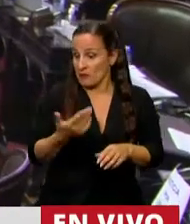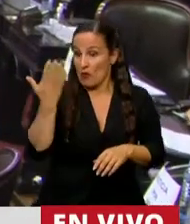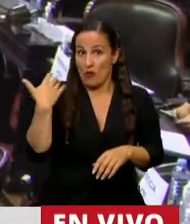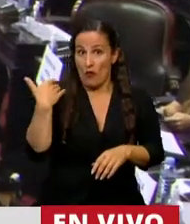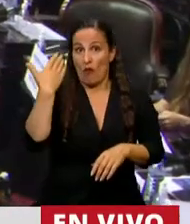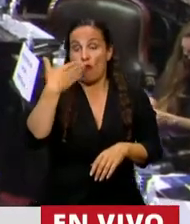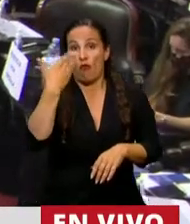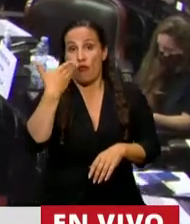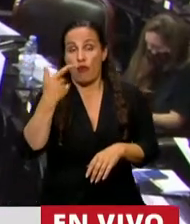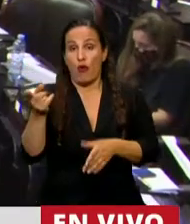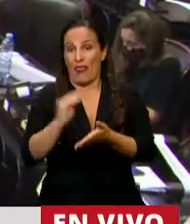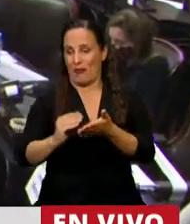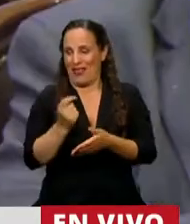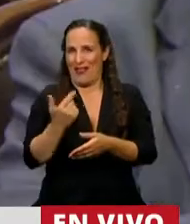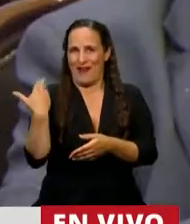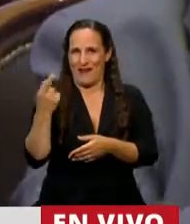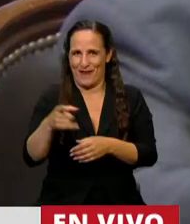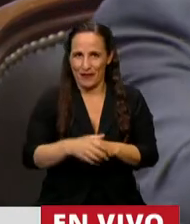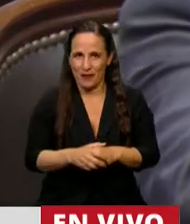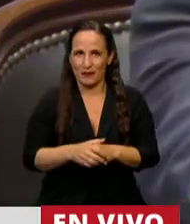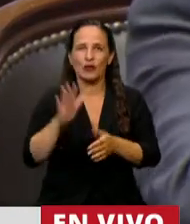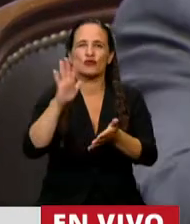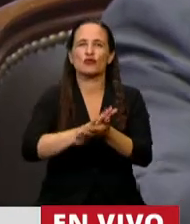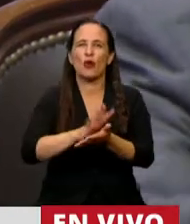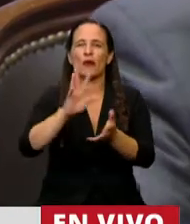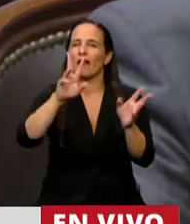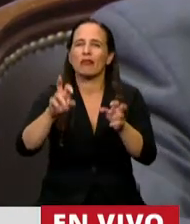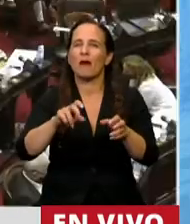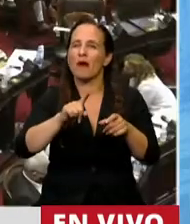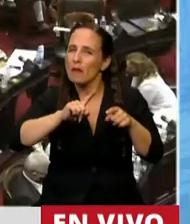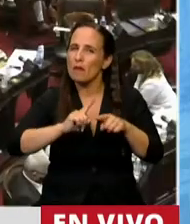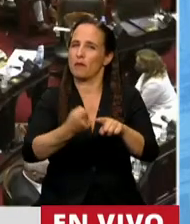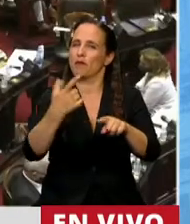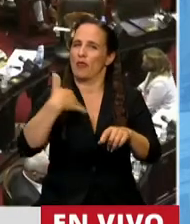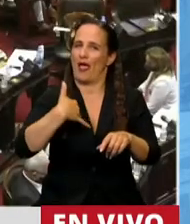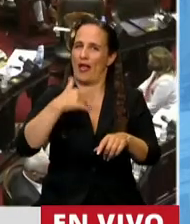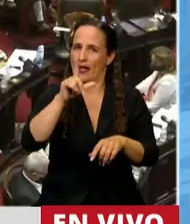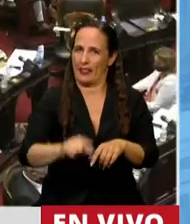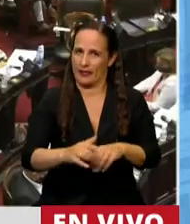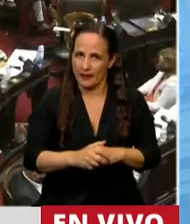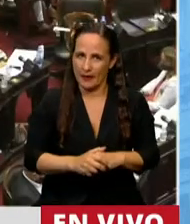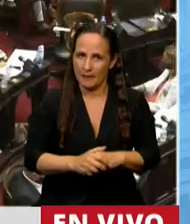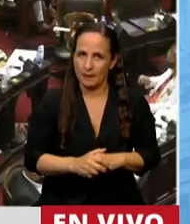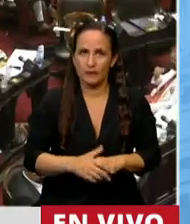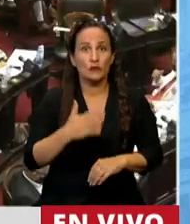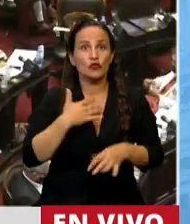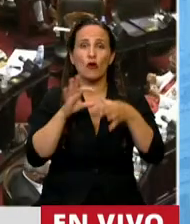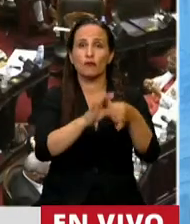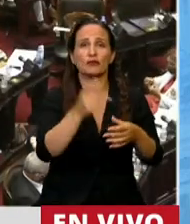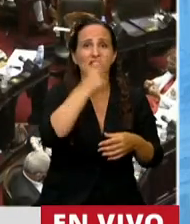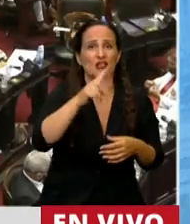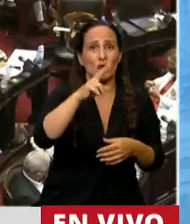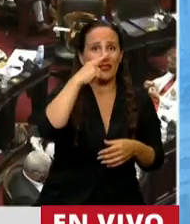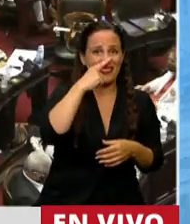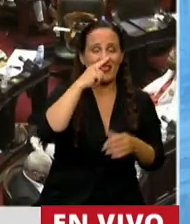hacía el diputado preopinante de la degradación del sistema político argentino. Lo hago en los términos del artículo